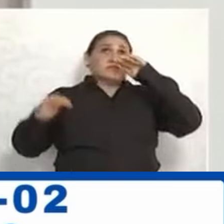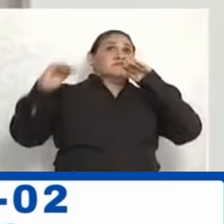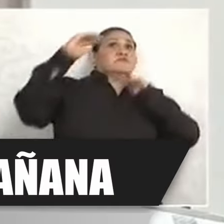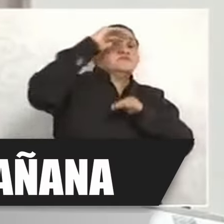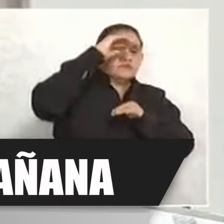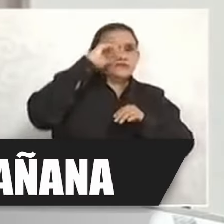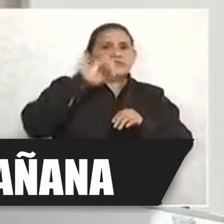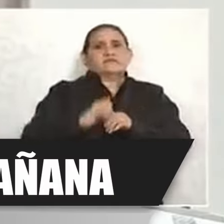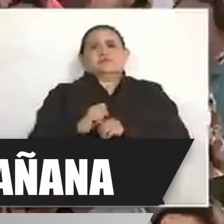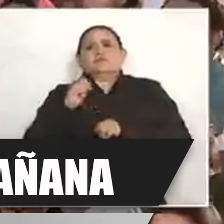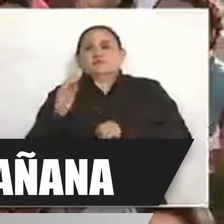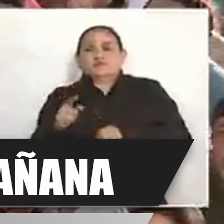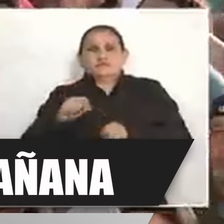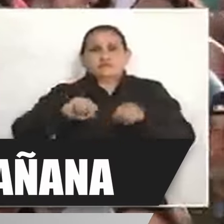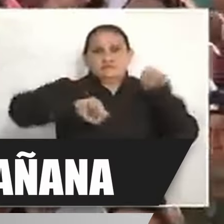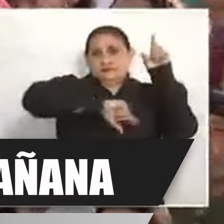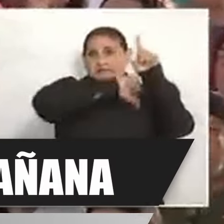Nación.